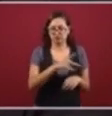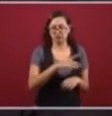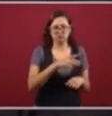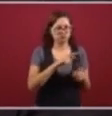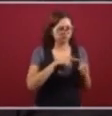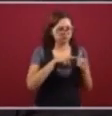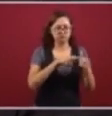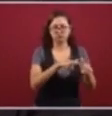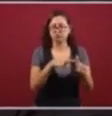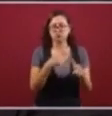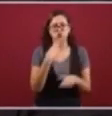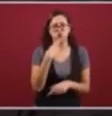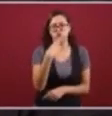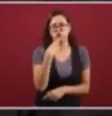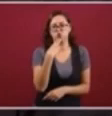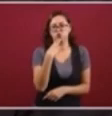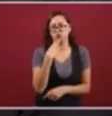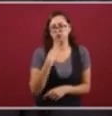y eso